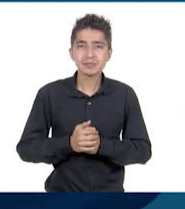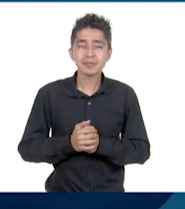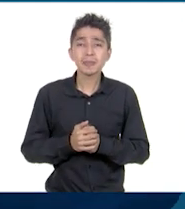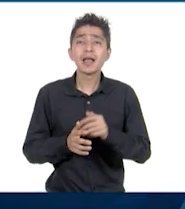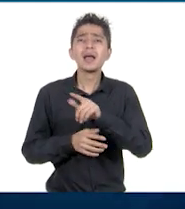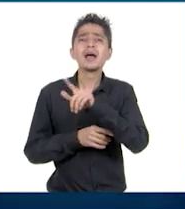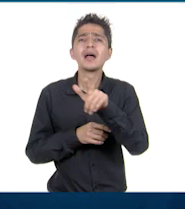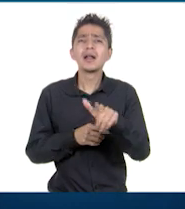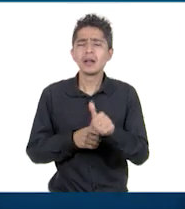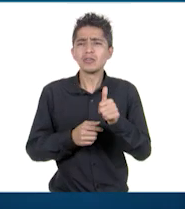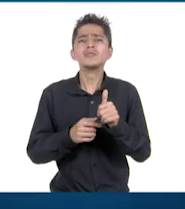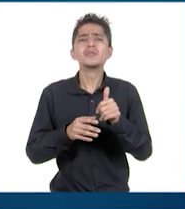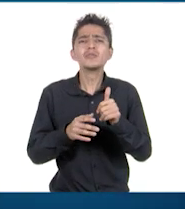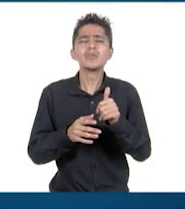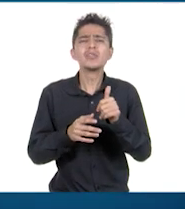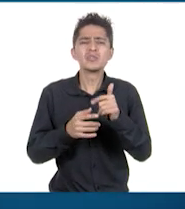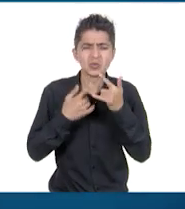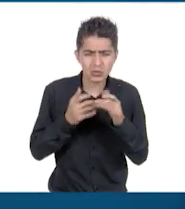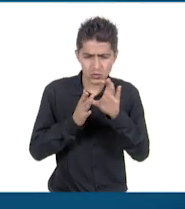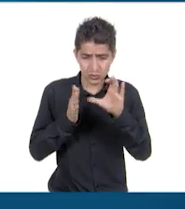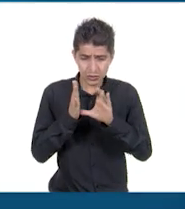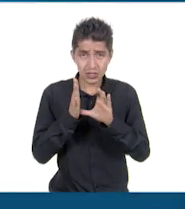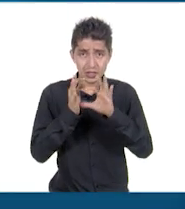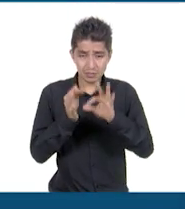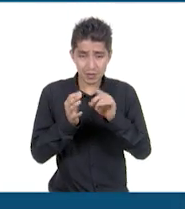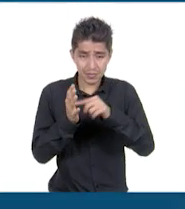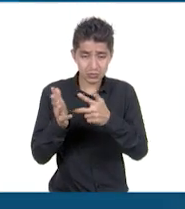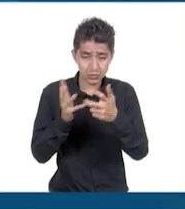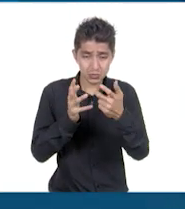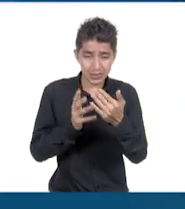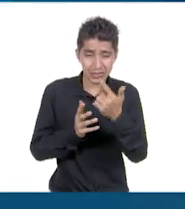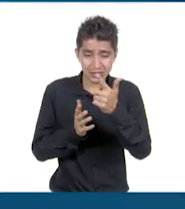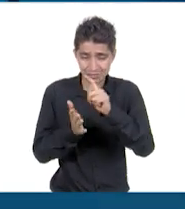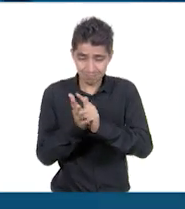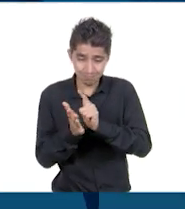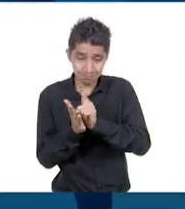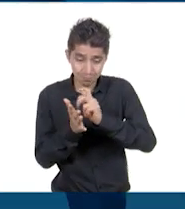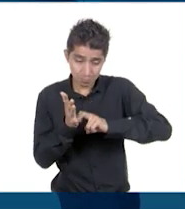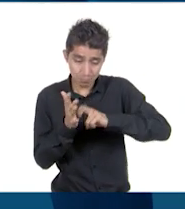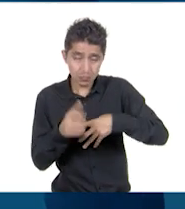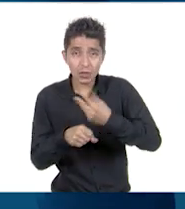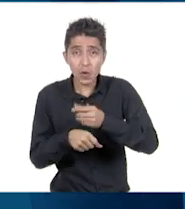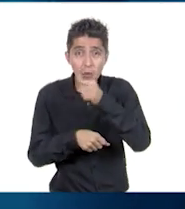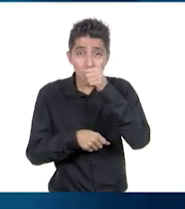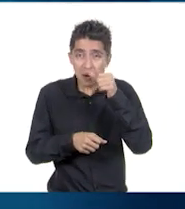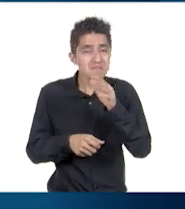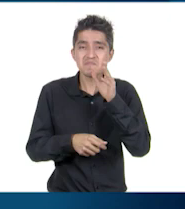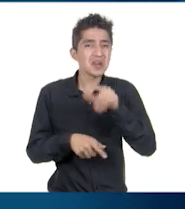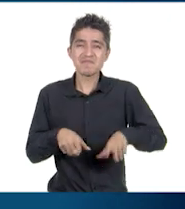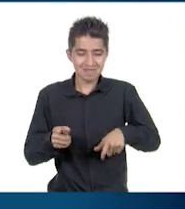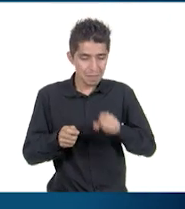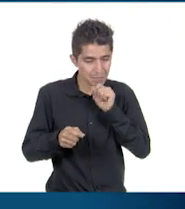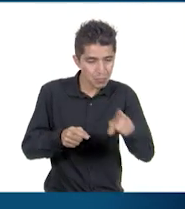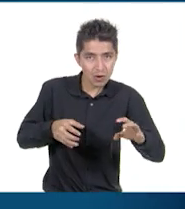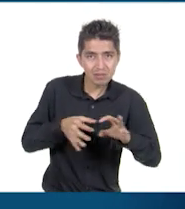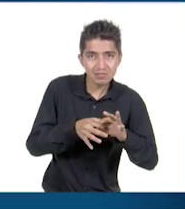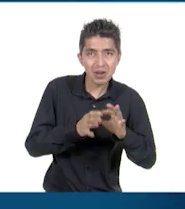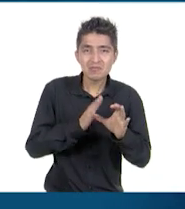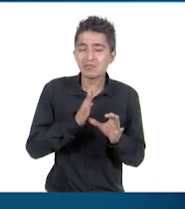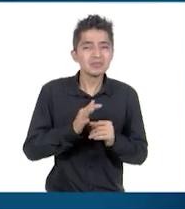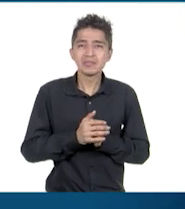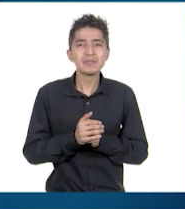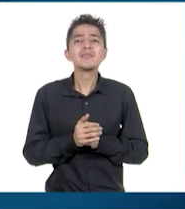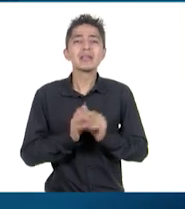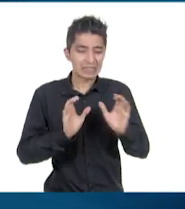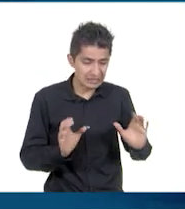A pesar de haber luchado por la Constitución de 1857, Juárez no pudo gobernar con ella y tampoco logró unificar al